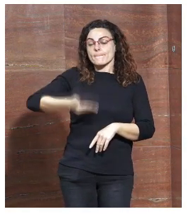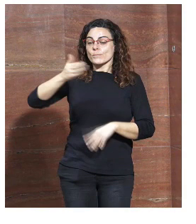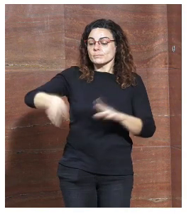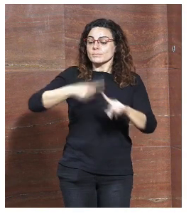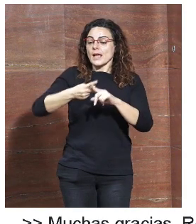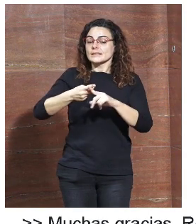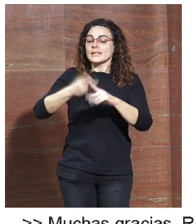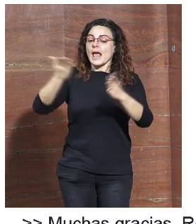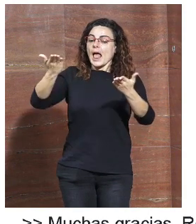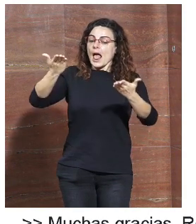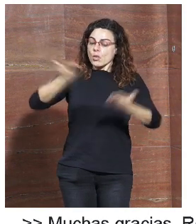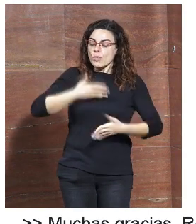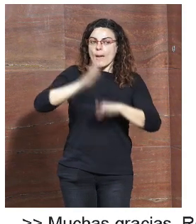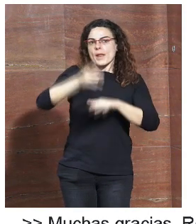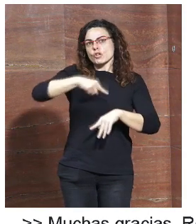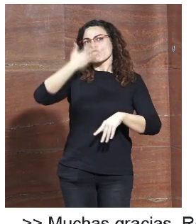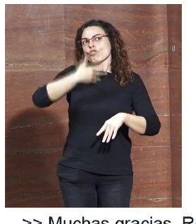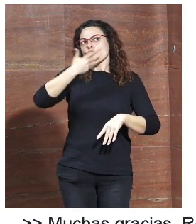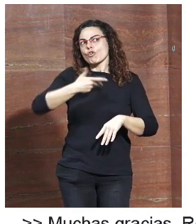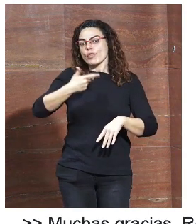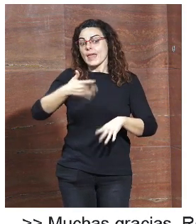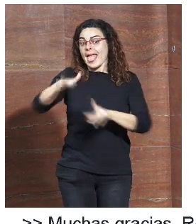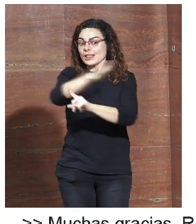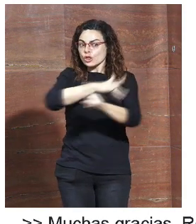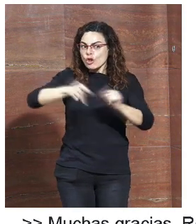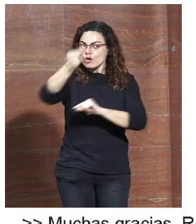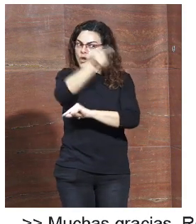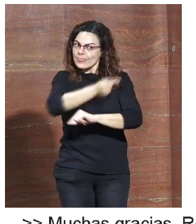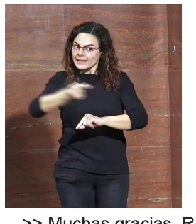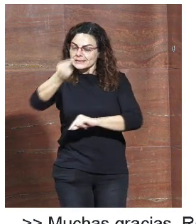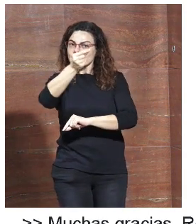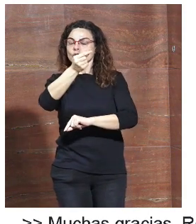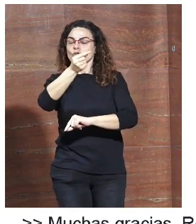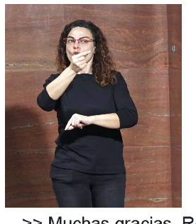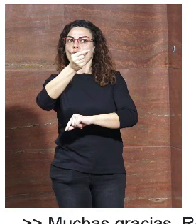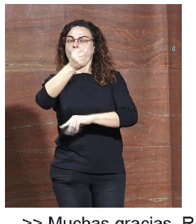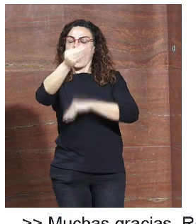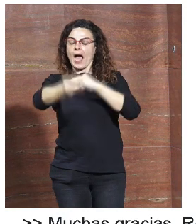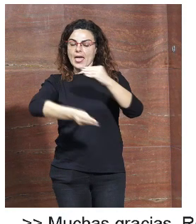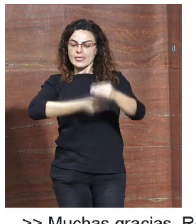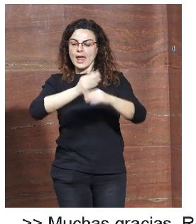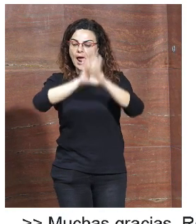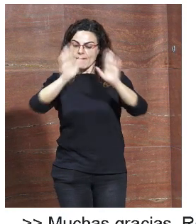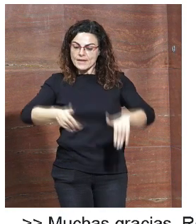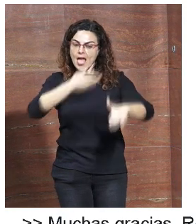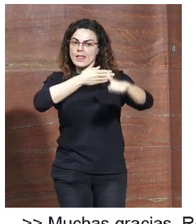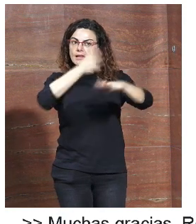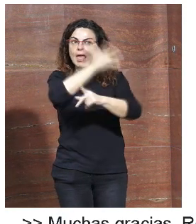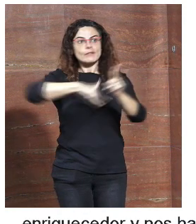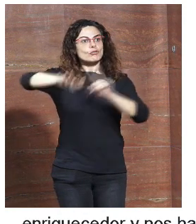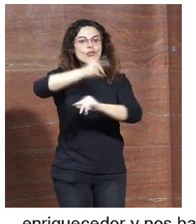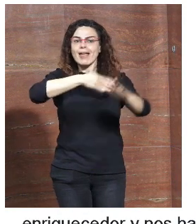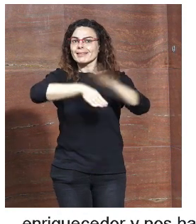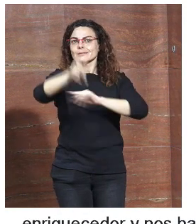ayuda a comprender la importancia que tiene el diseñar los entornos, el hacer que puedan ser accesibles a todas